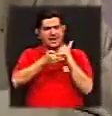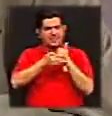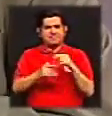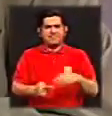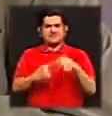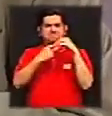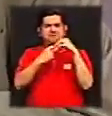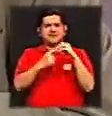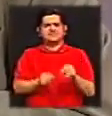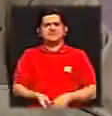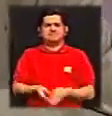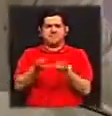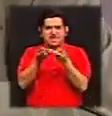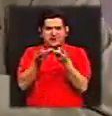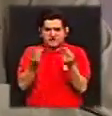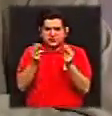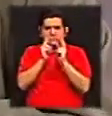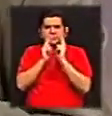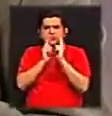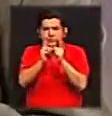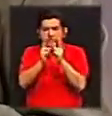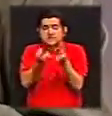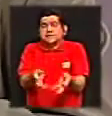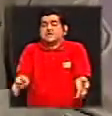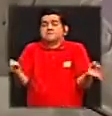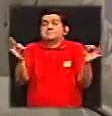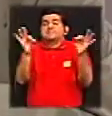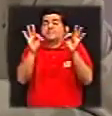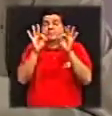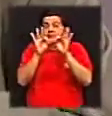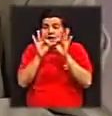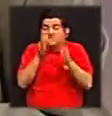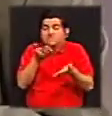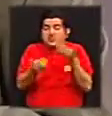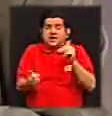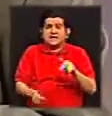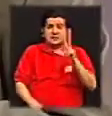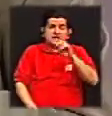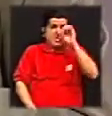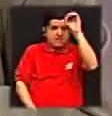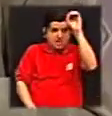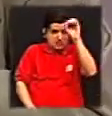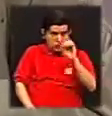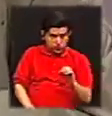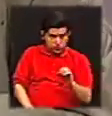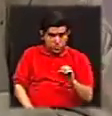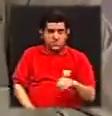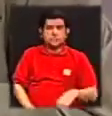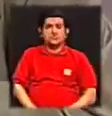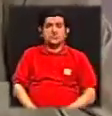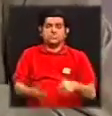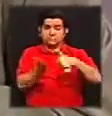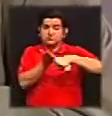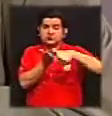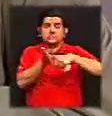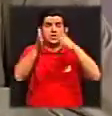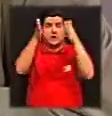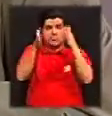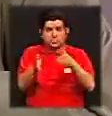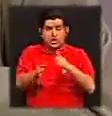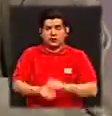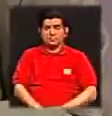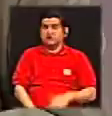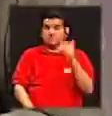principales resultados y un dato muy relevante es que casi el 30% de los electores todavía